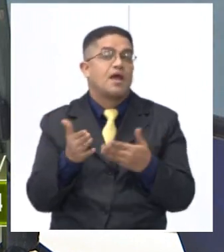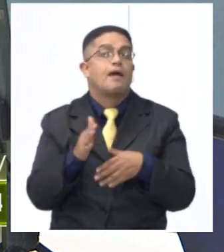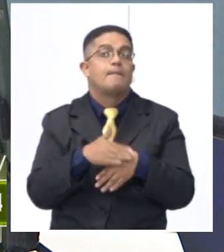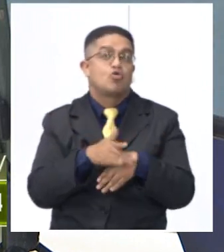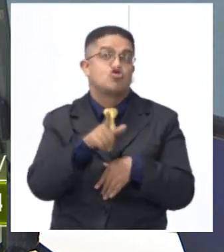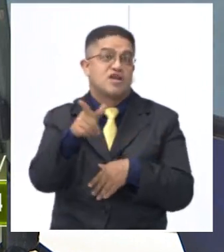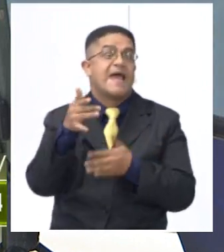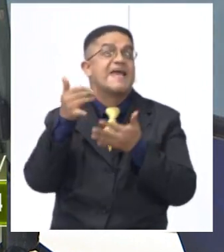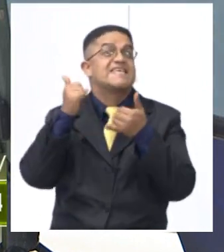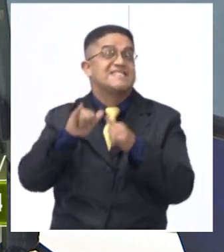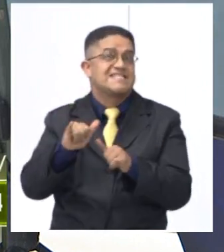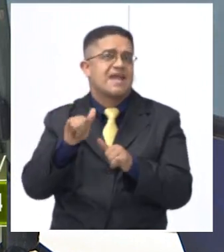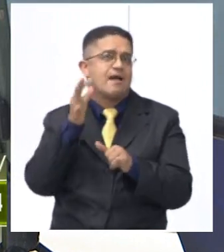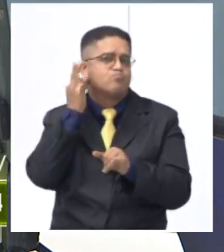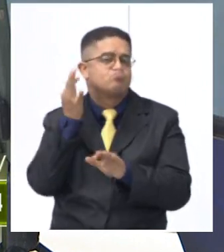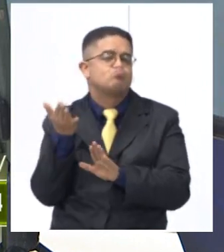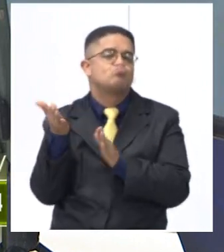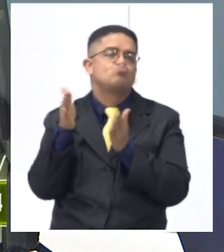viruela y a su esposa